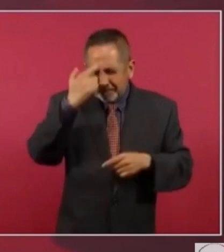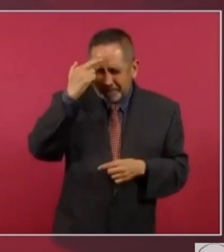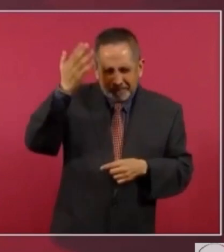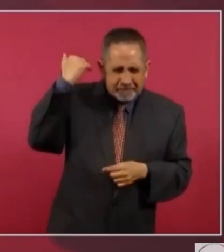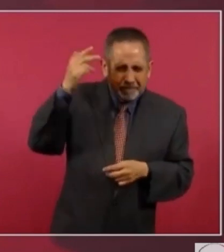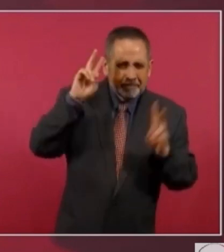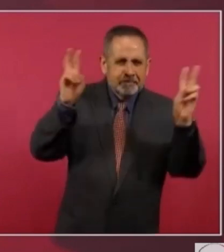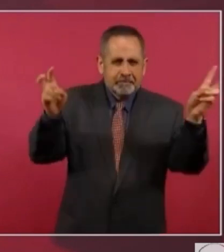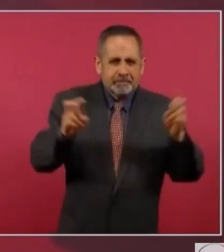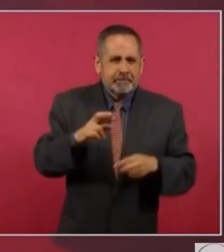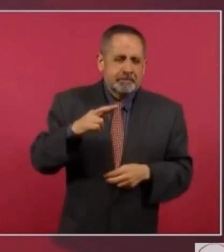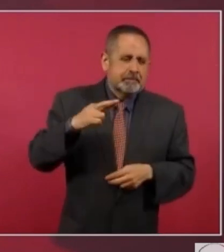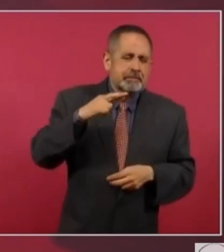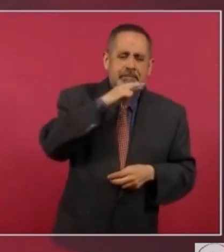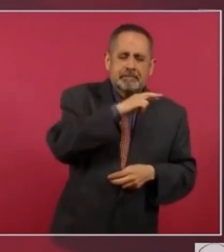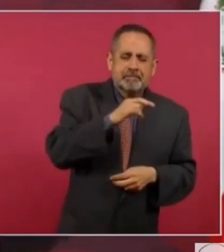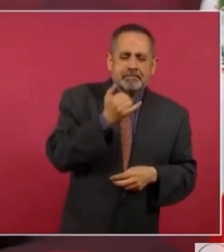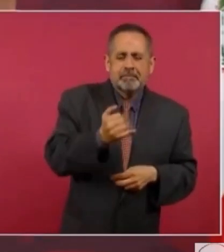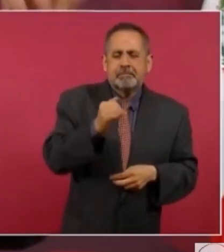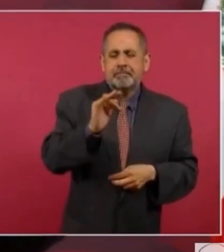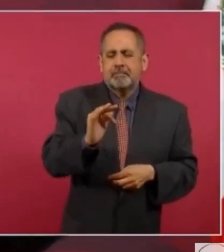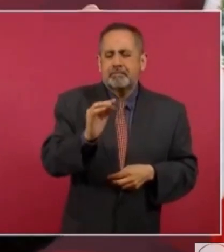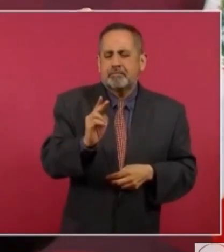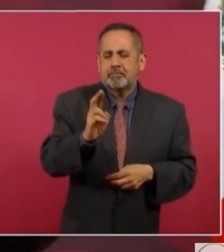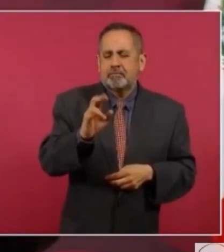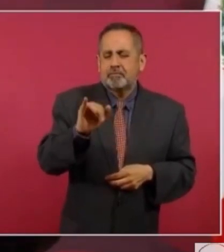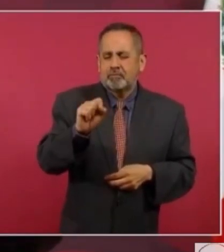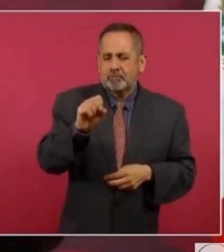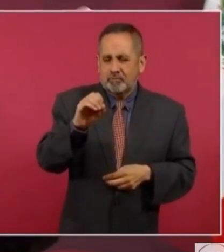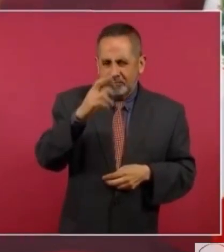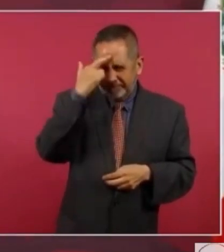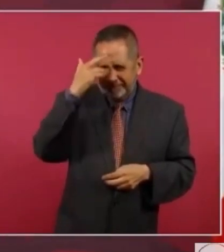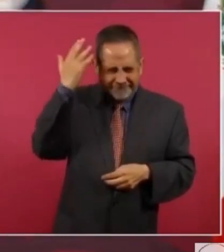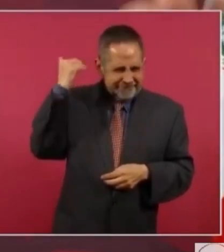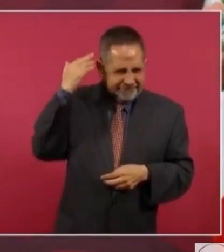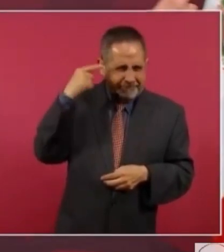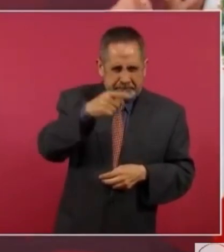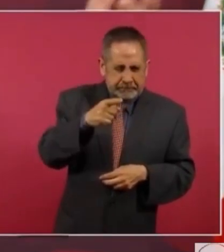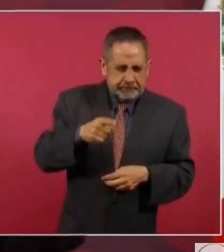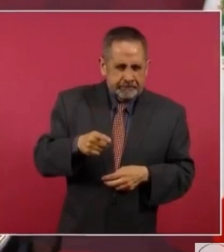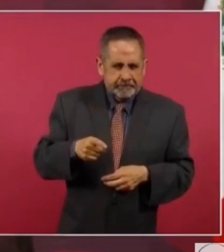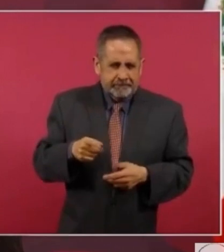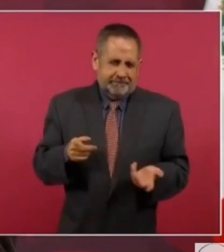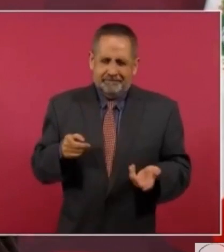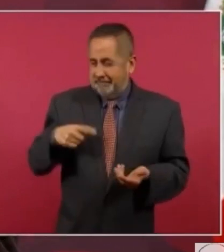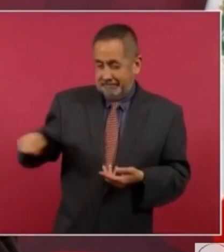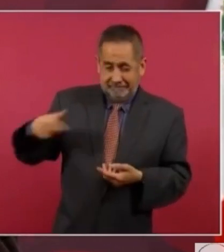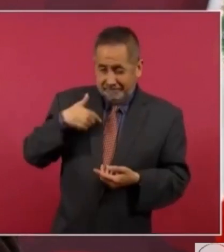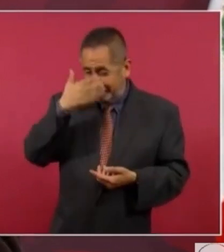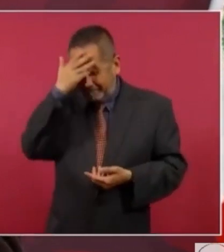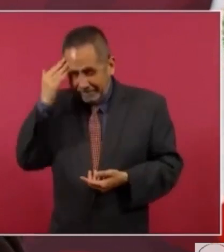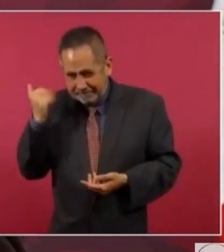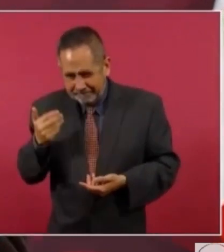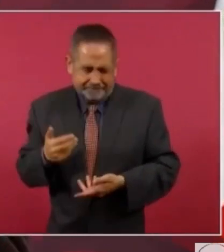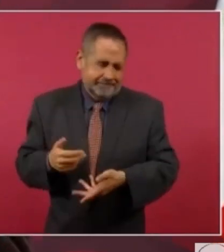Furioso, ni modo que no se sabía